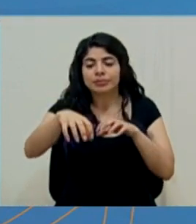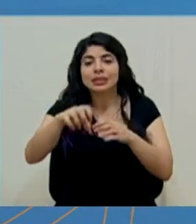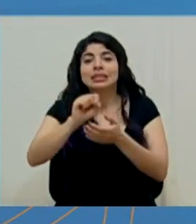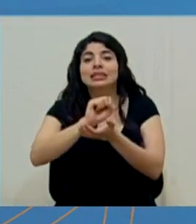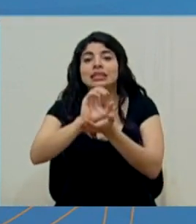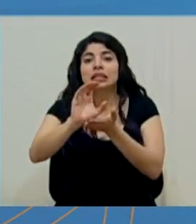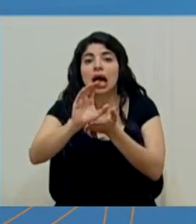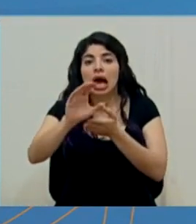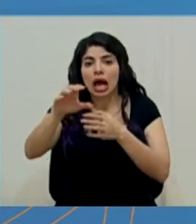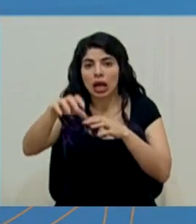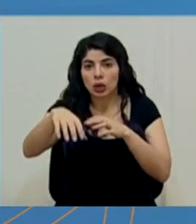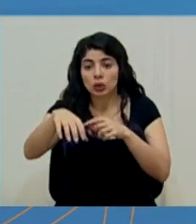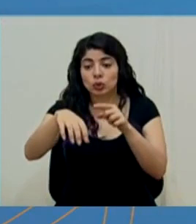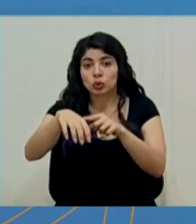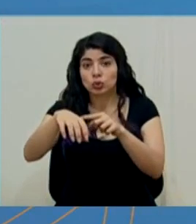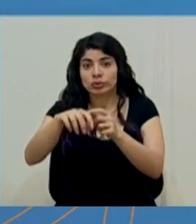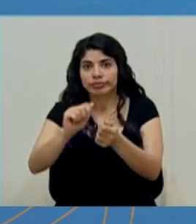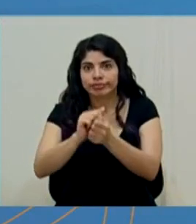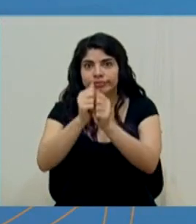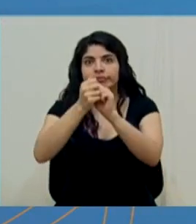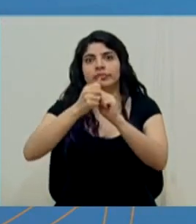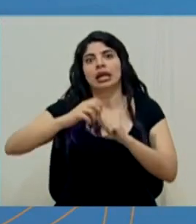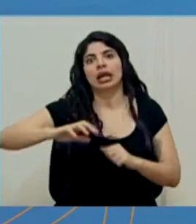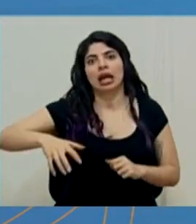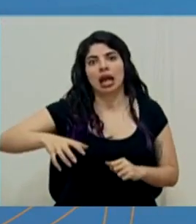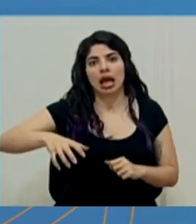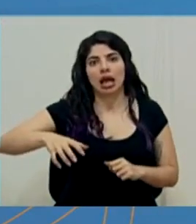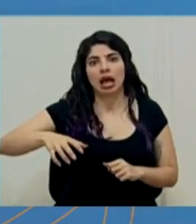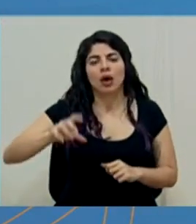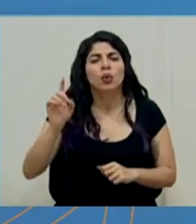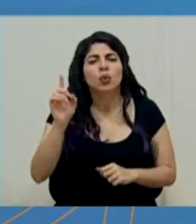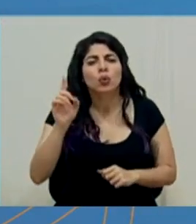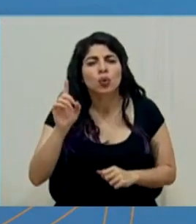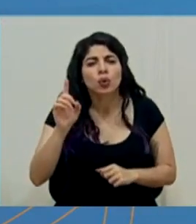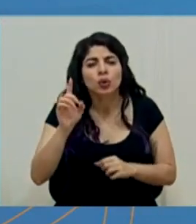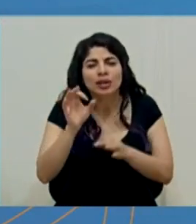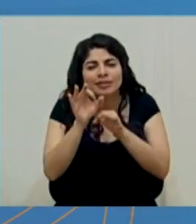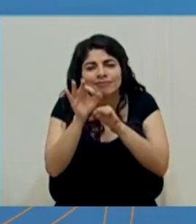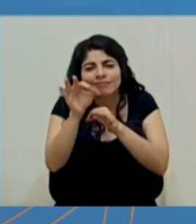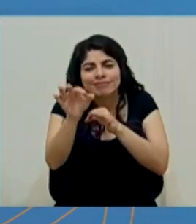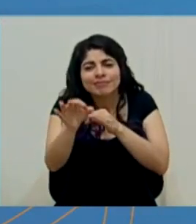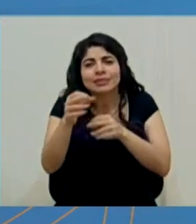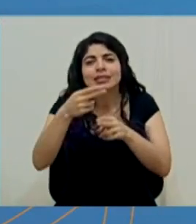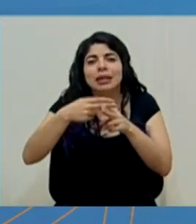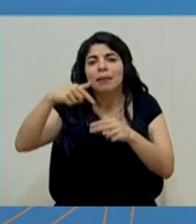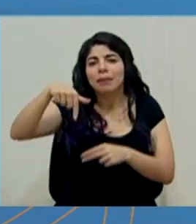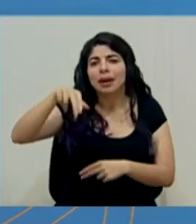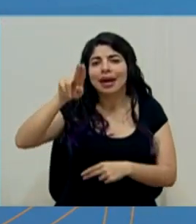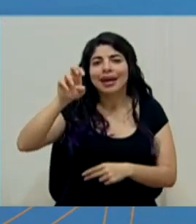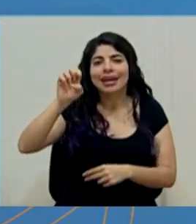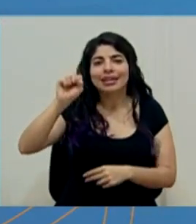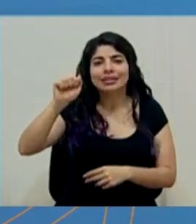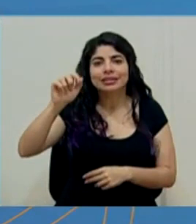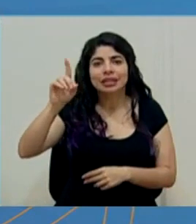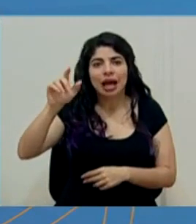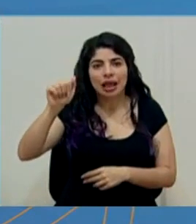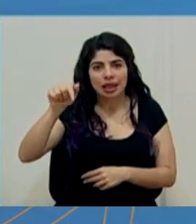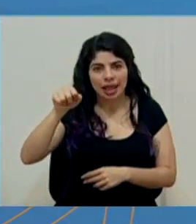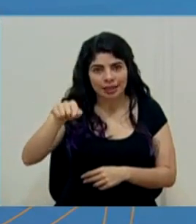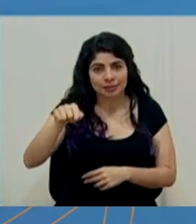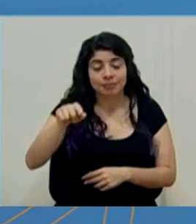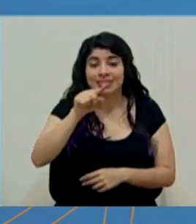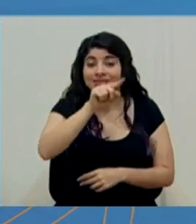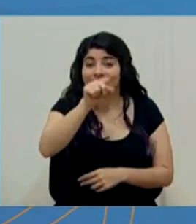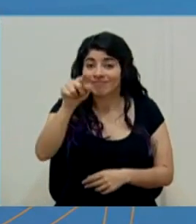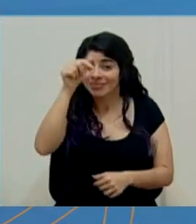San Carlos, sube a alerta naranja específicamente el distrito de Quesada. Tenemos